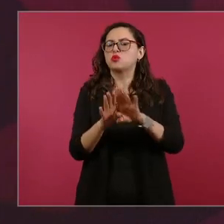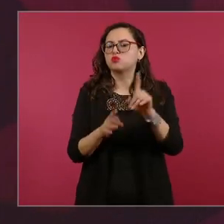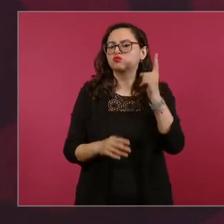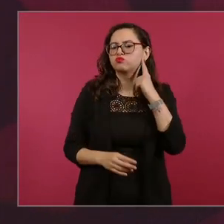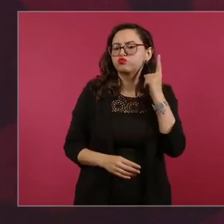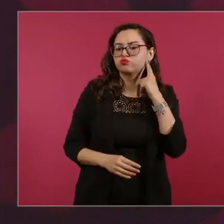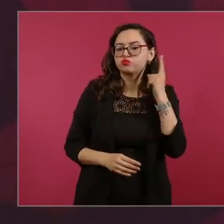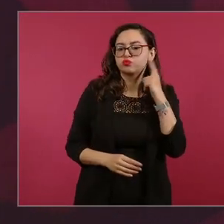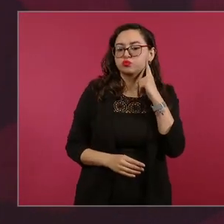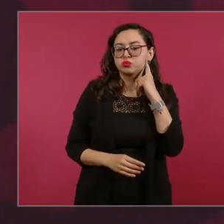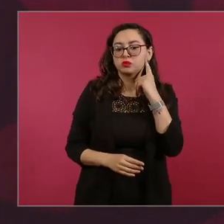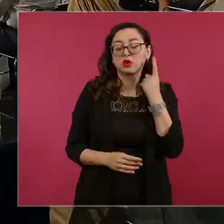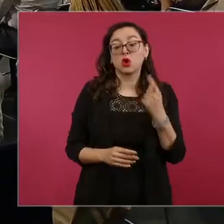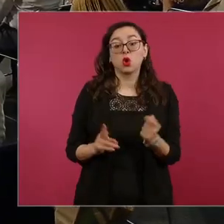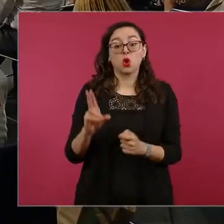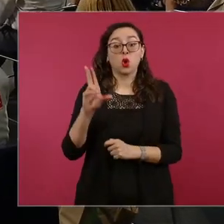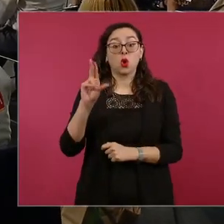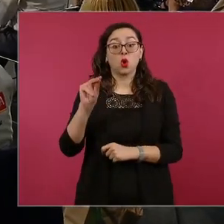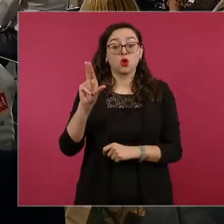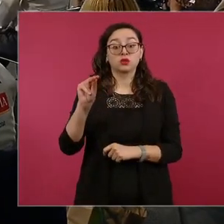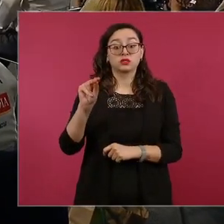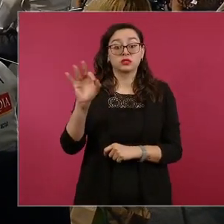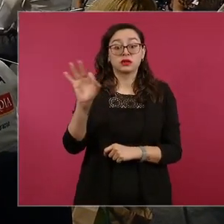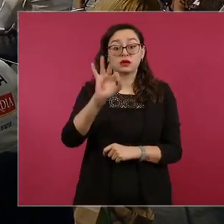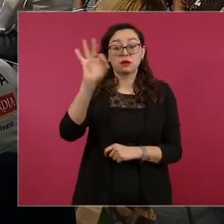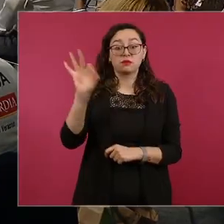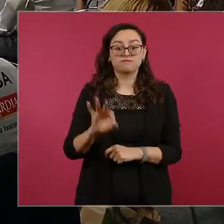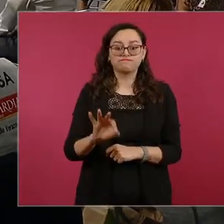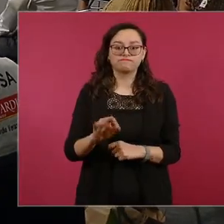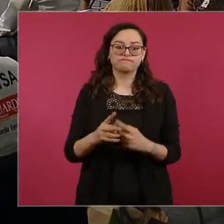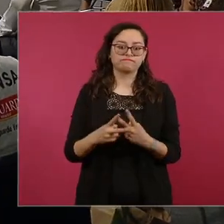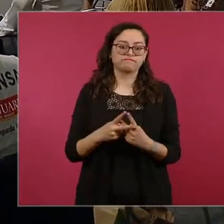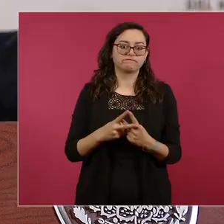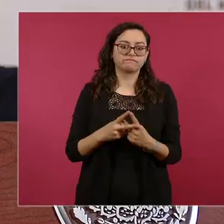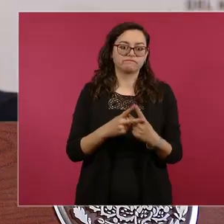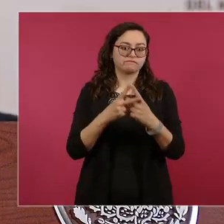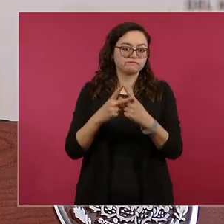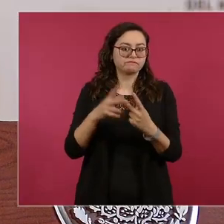Y 80 por ciento era por la televisión.